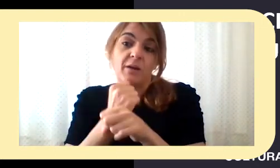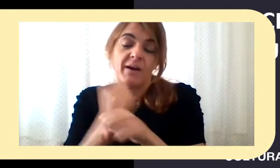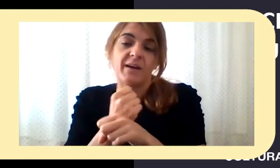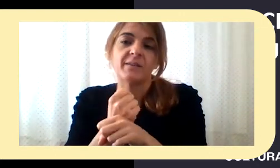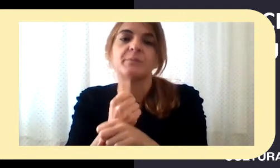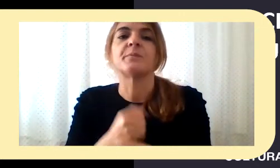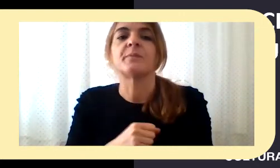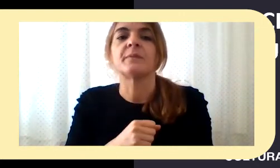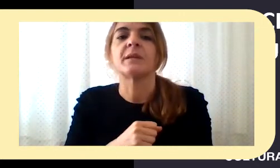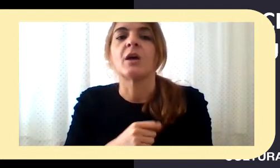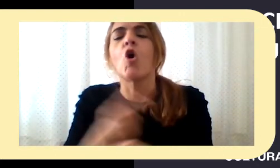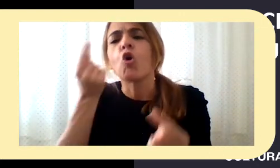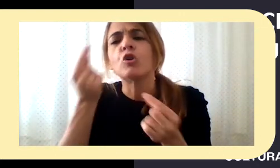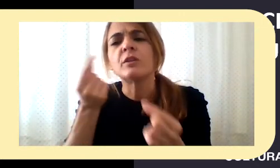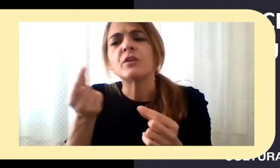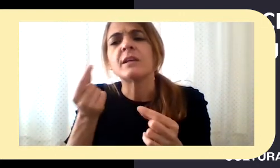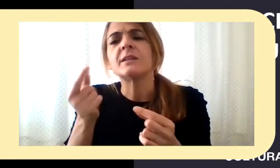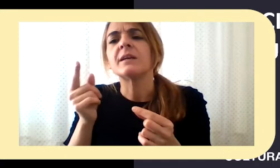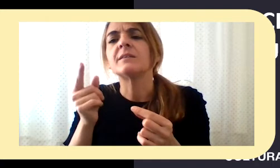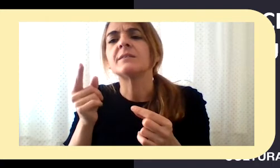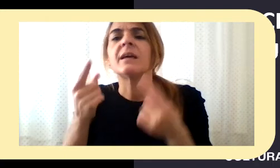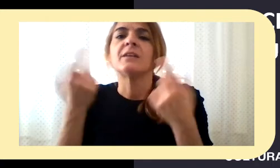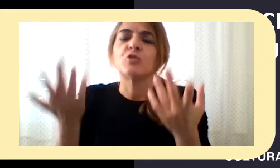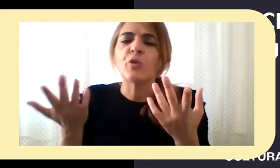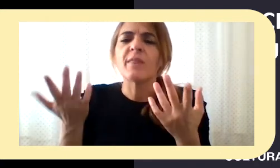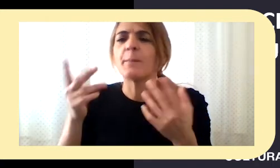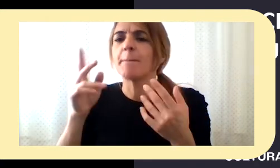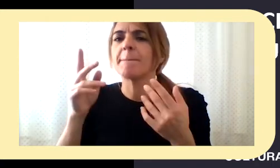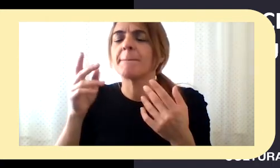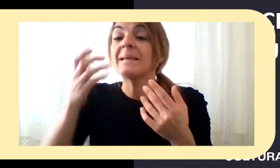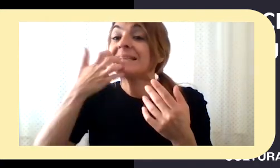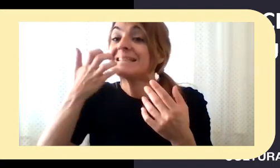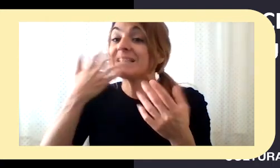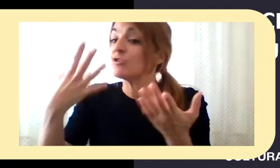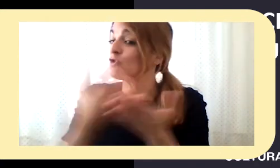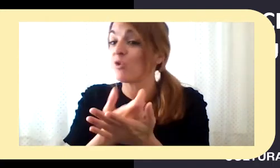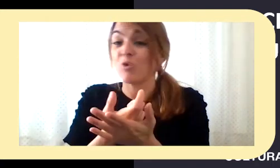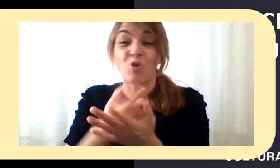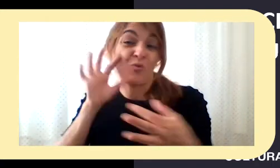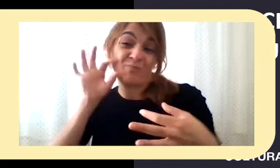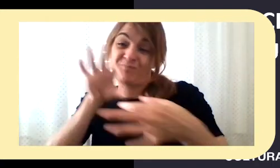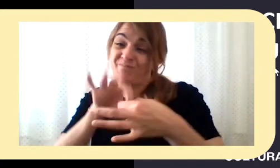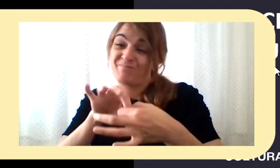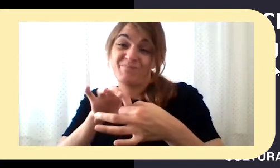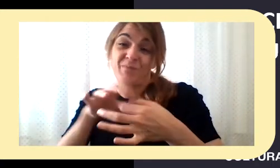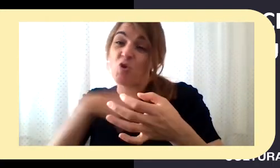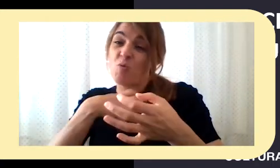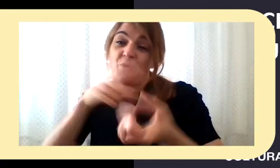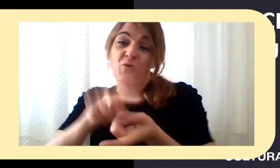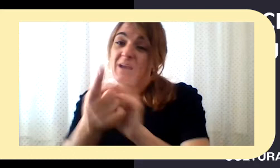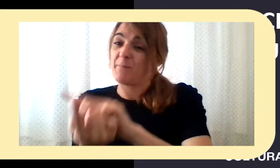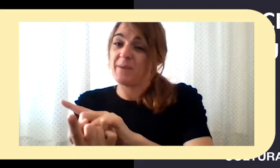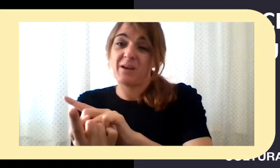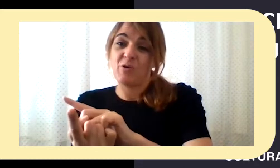llamo condicionantes, no es una discrepancia esencial, solo que si todo está determinado no puedo cambiarlo, y si son cosas